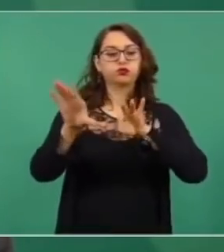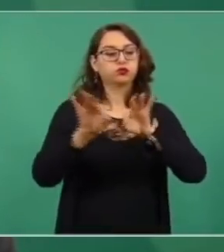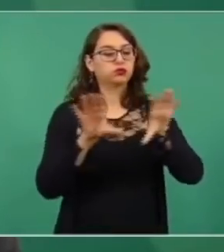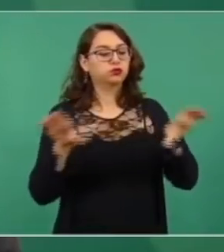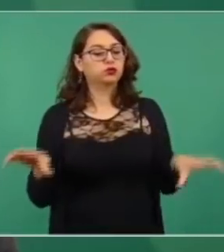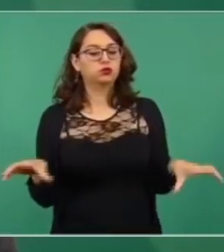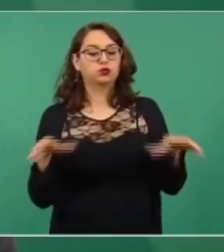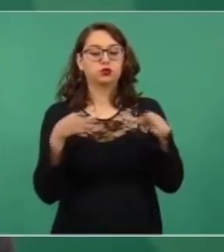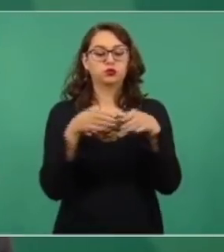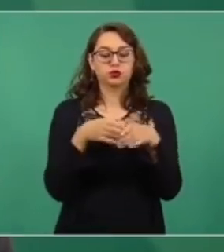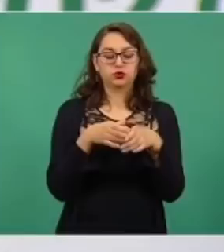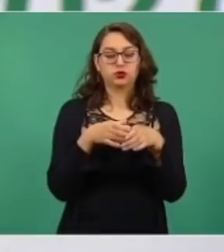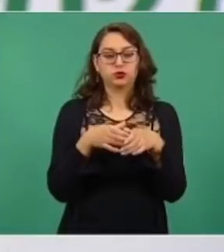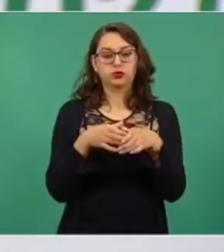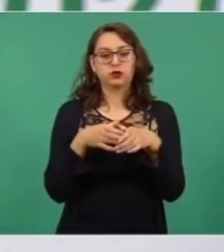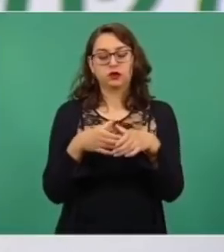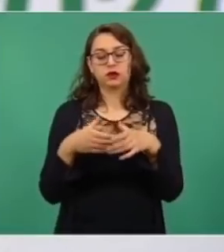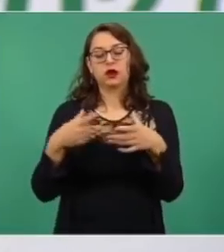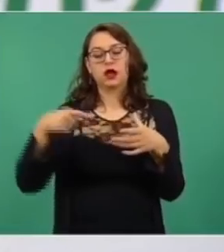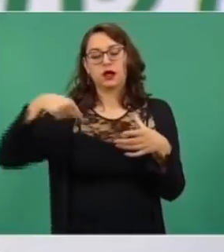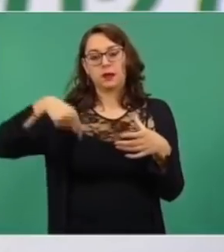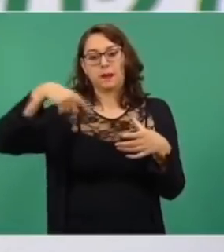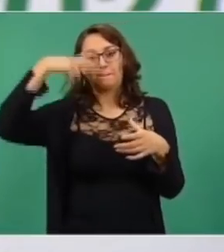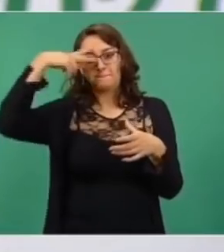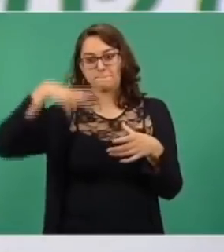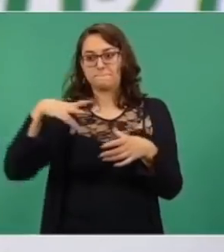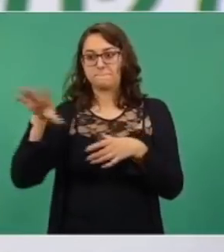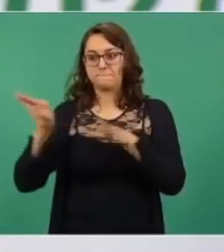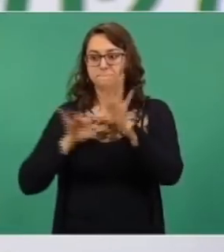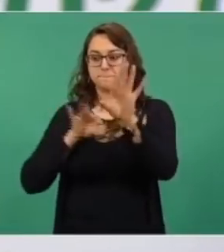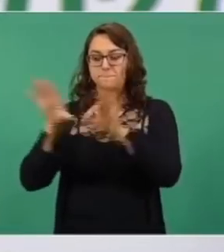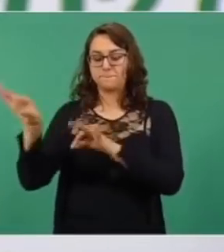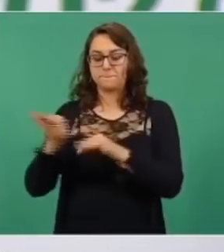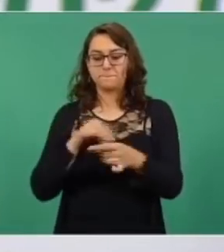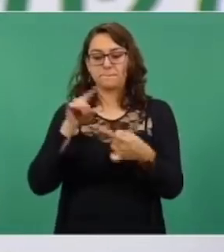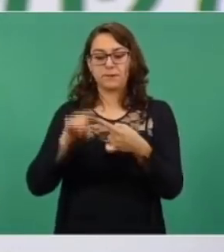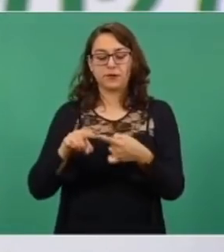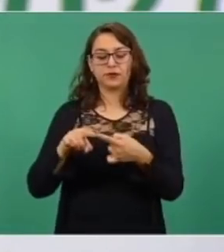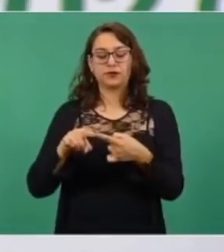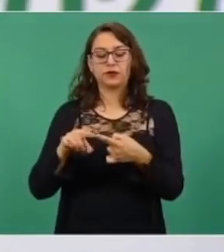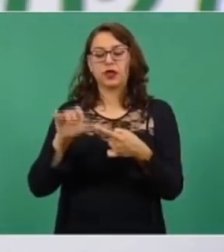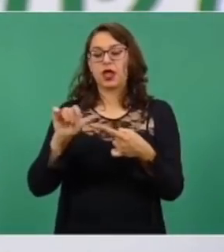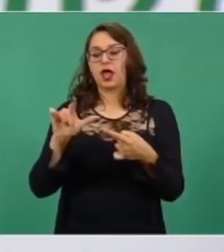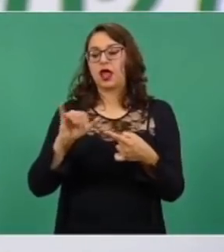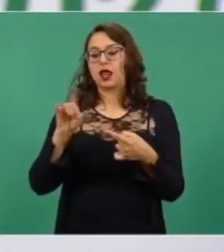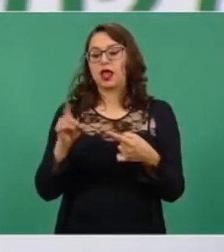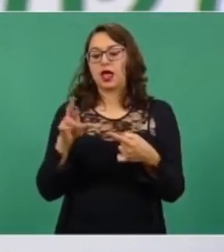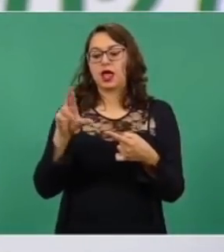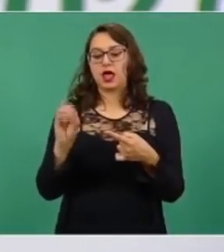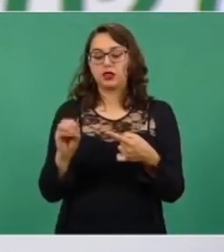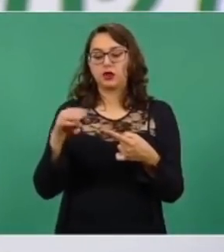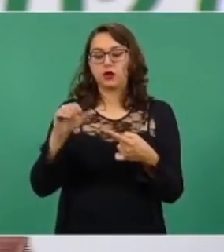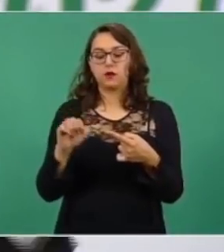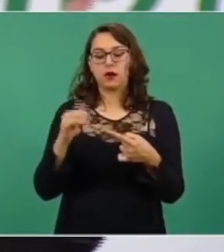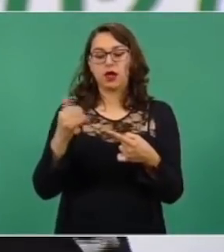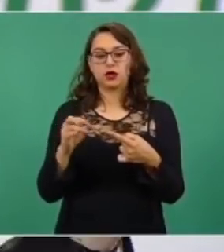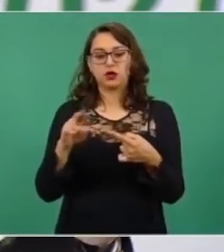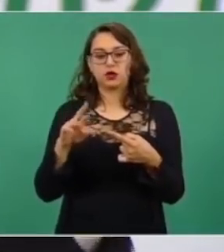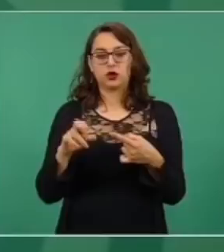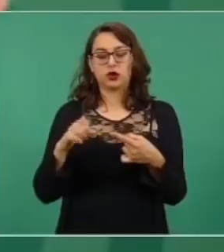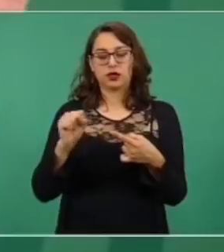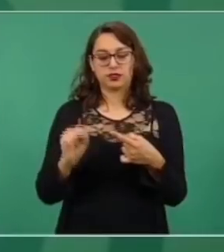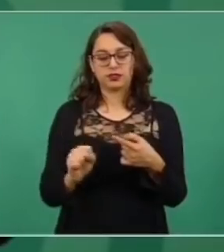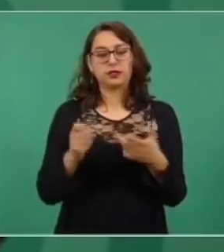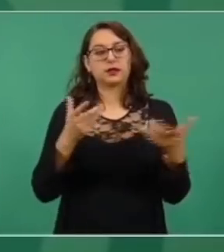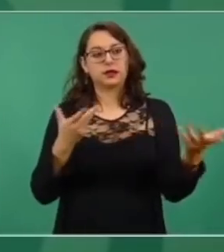donde nuestra contraparte es el secretario Alejandro Mayorkas de DHS, que nos acaba de visitar